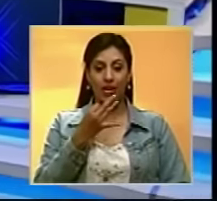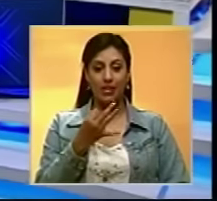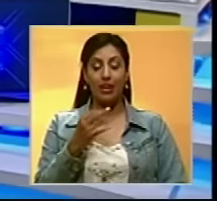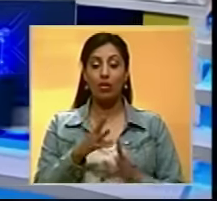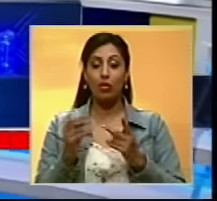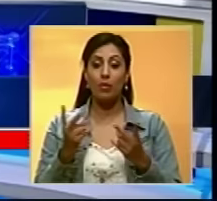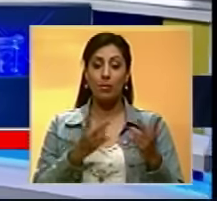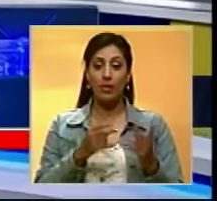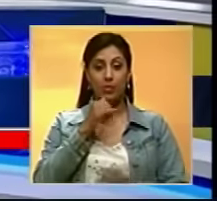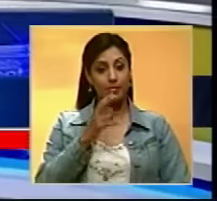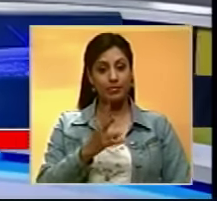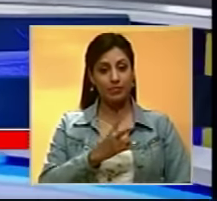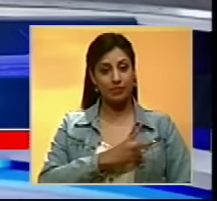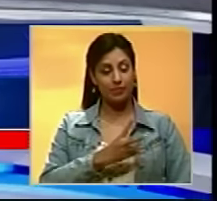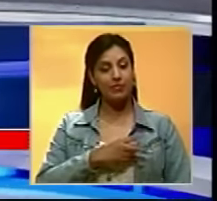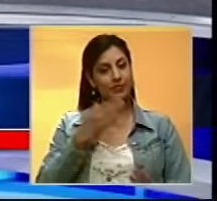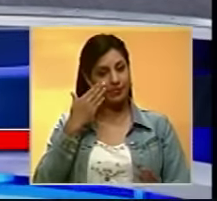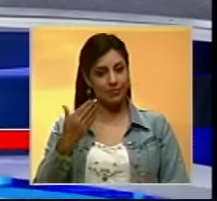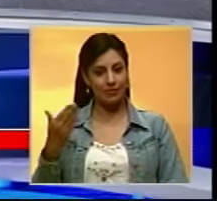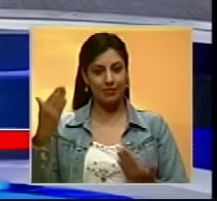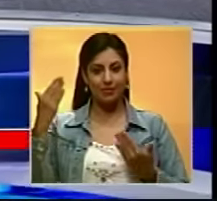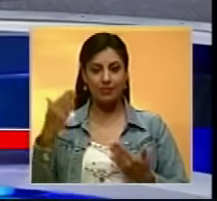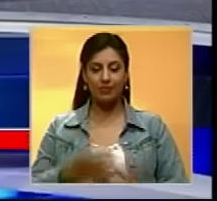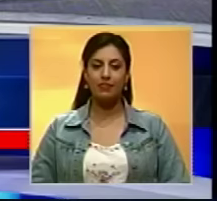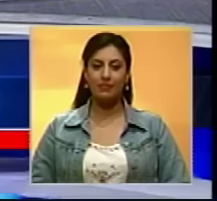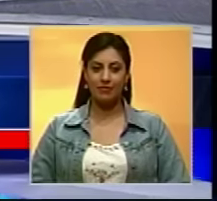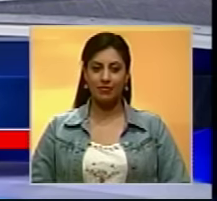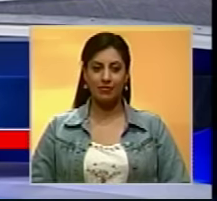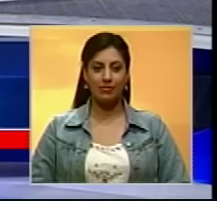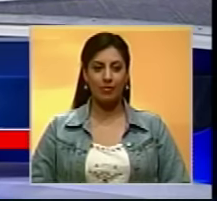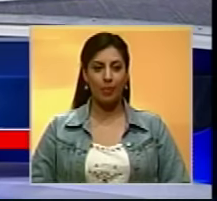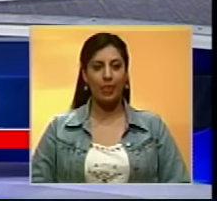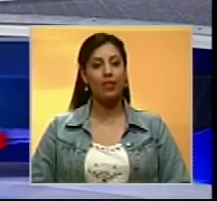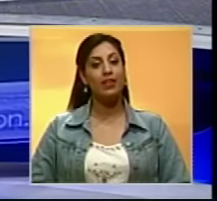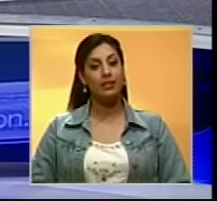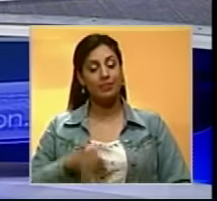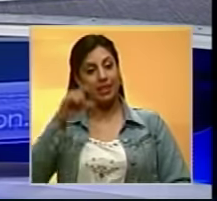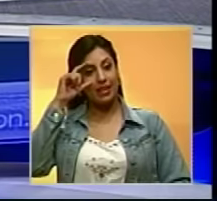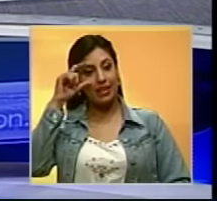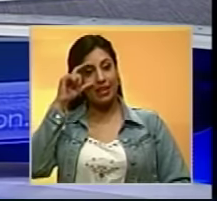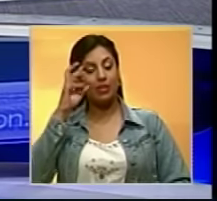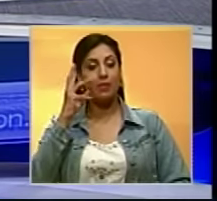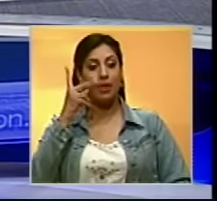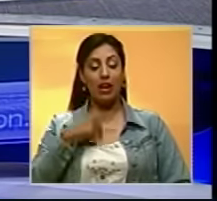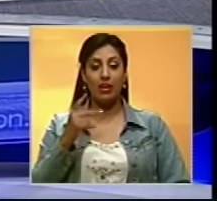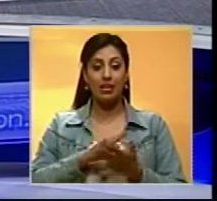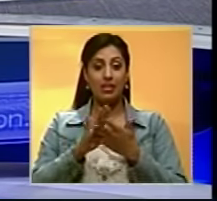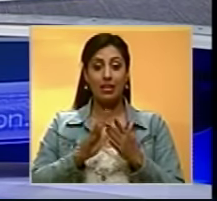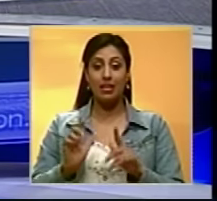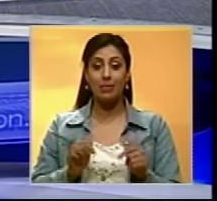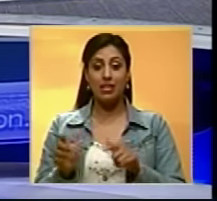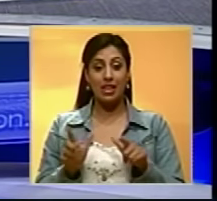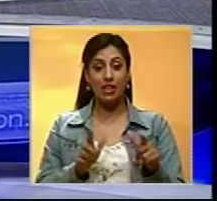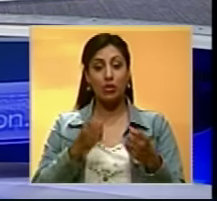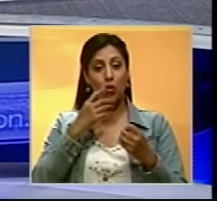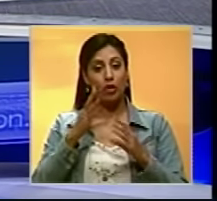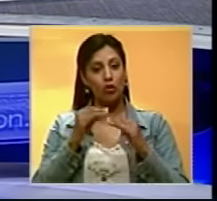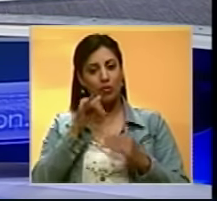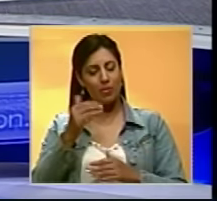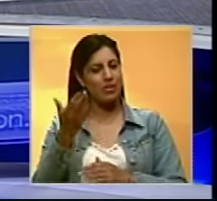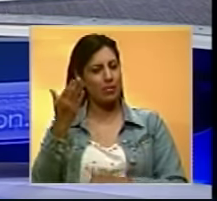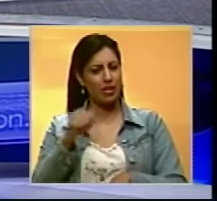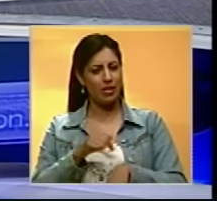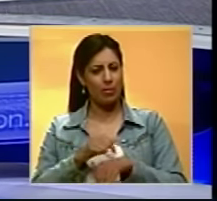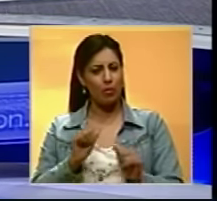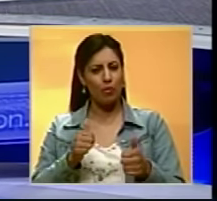tardes y Sean bienvenidos a la emisión meridiana de su noticiero benevis Néstor Brito y milagros Zambrano estamos listos para llevarles las informaciones más